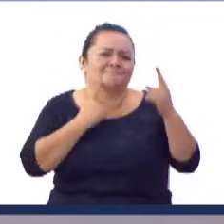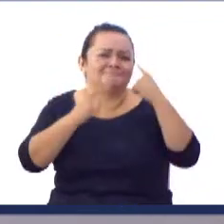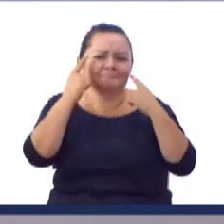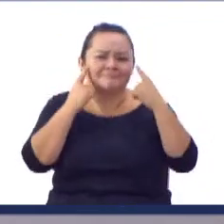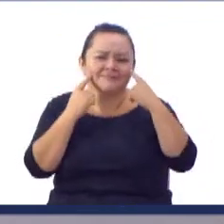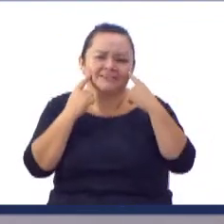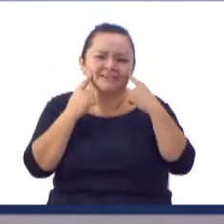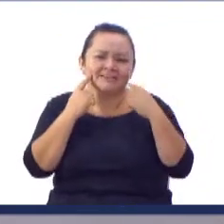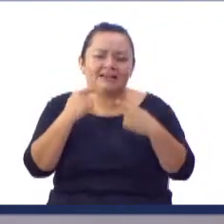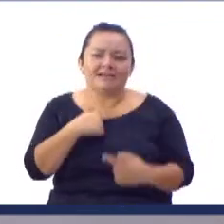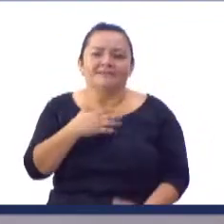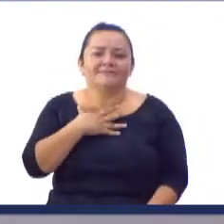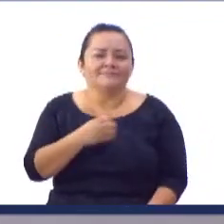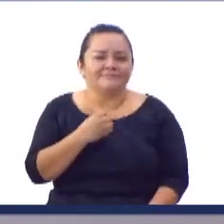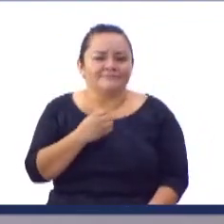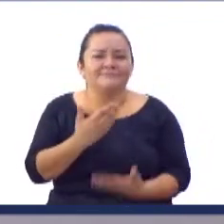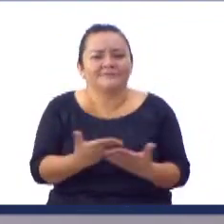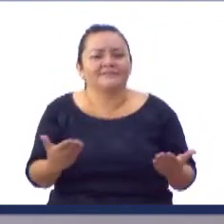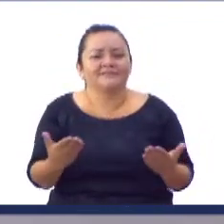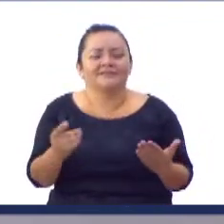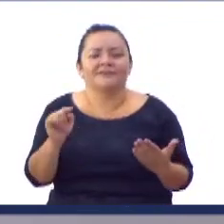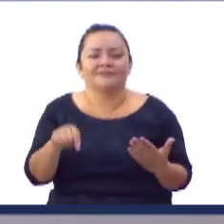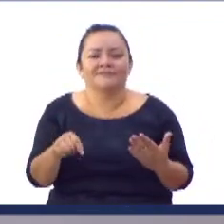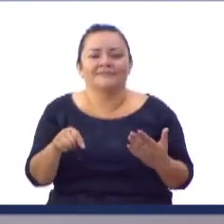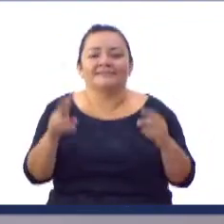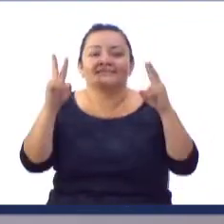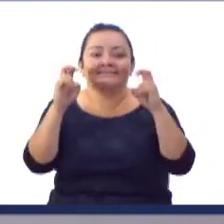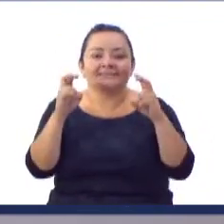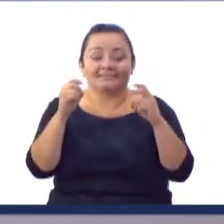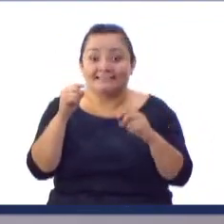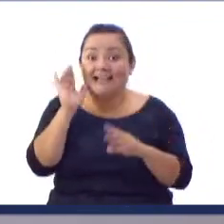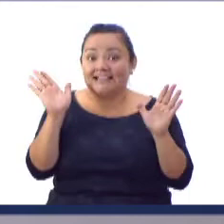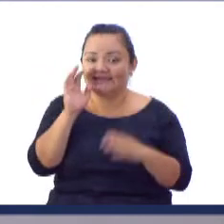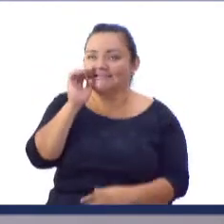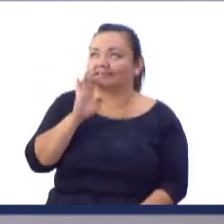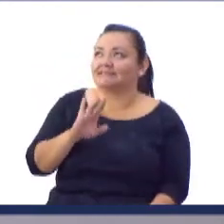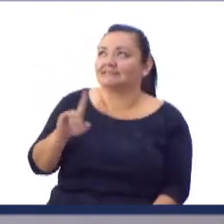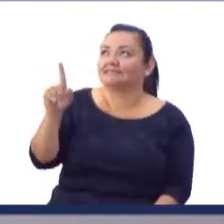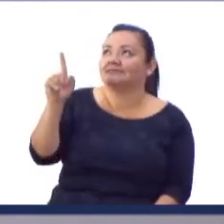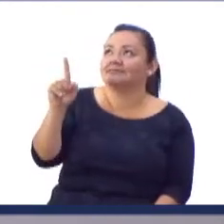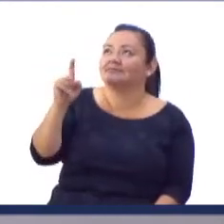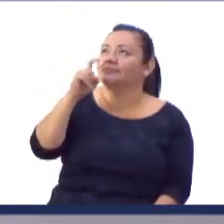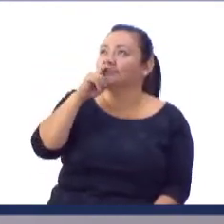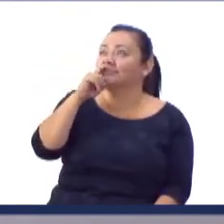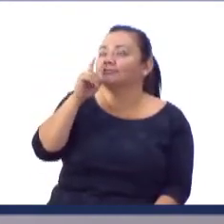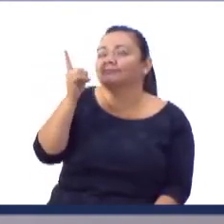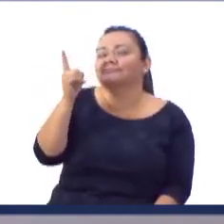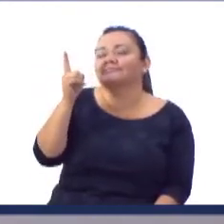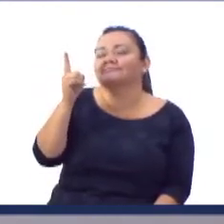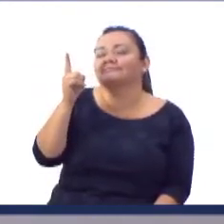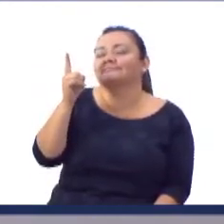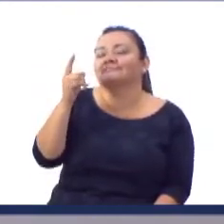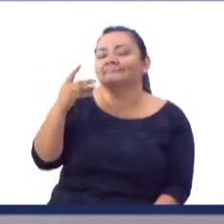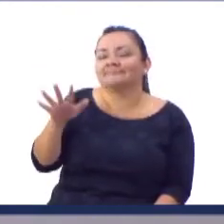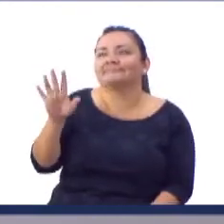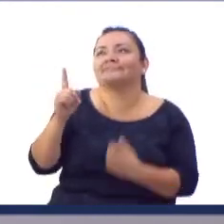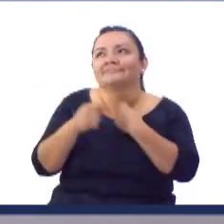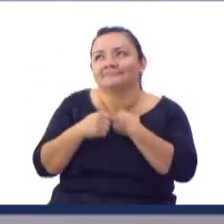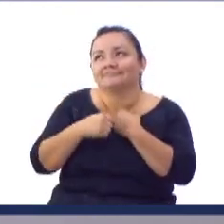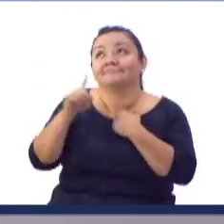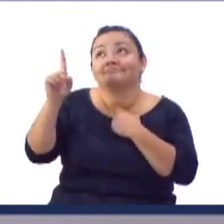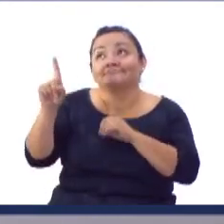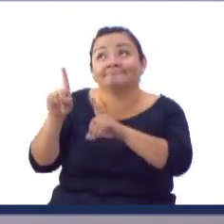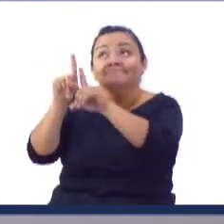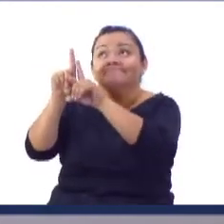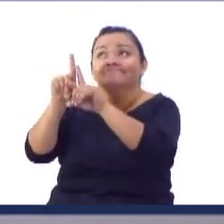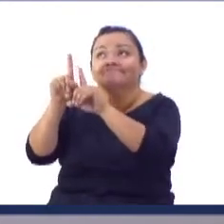y me encanta y es esta cosa hablo y hablando al padre le dijo mira el señor ya es tiempo que me vaya a